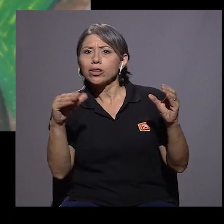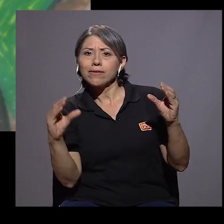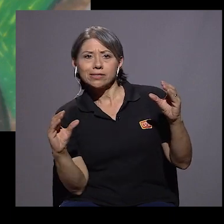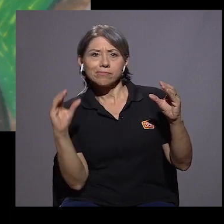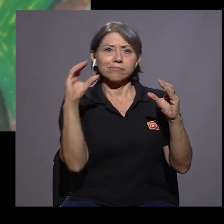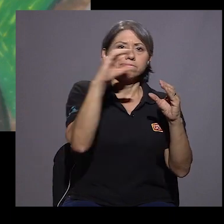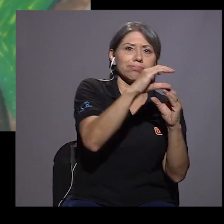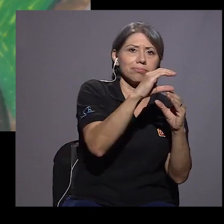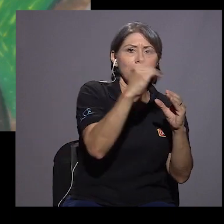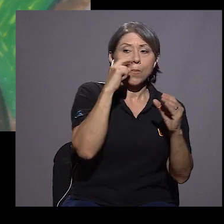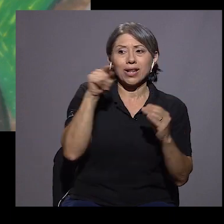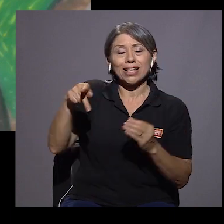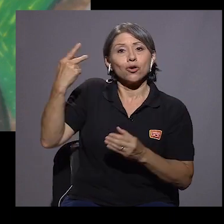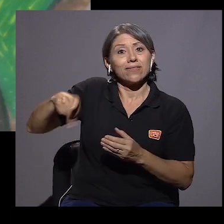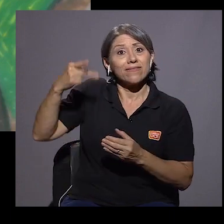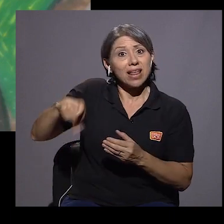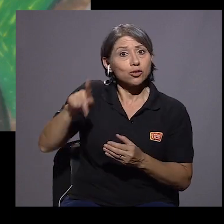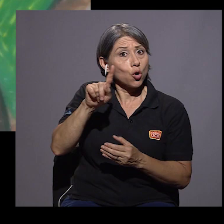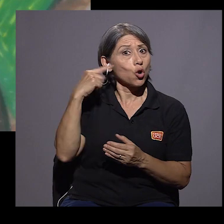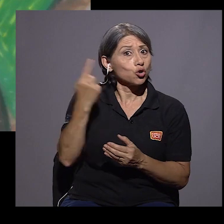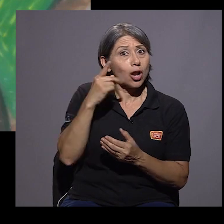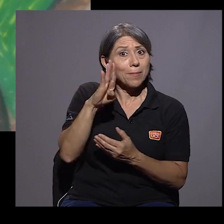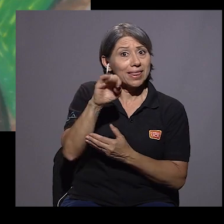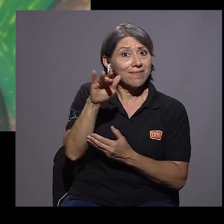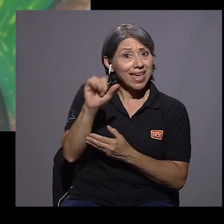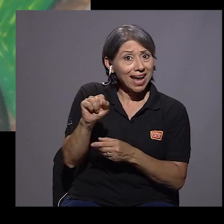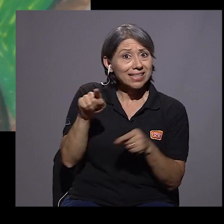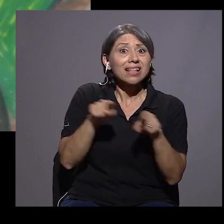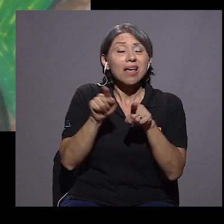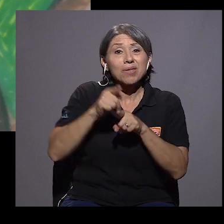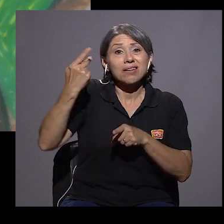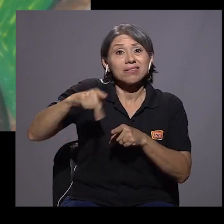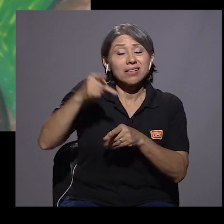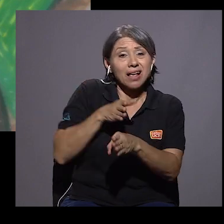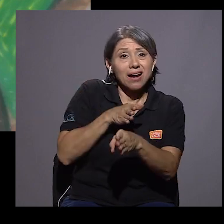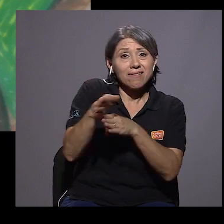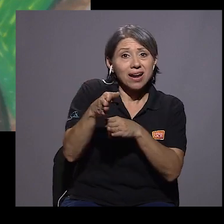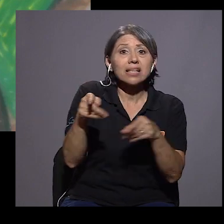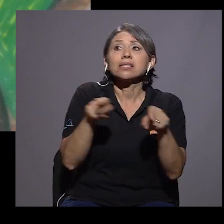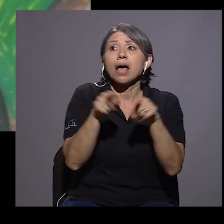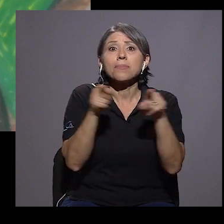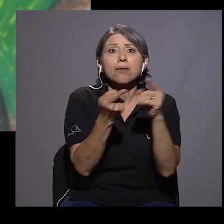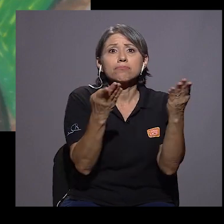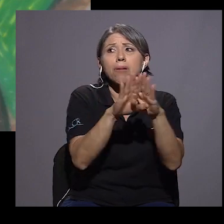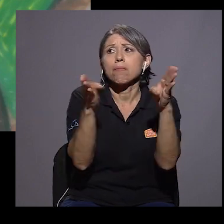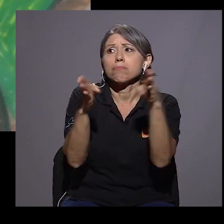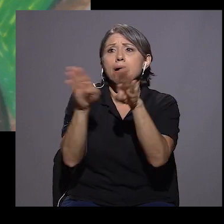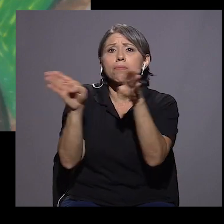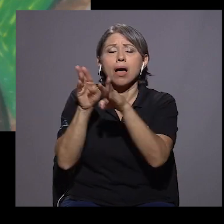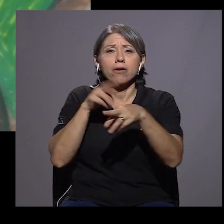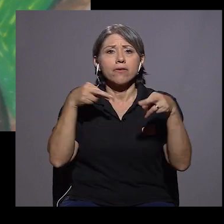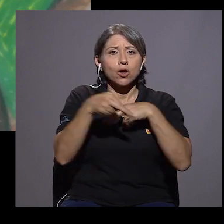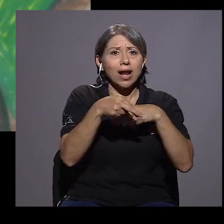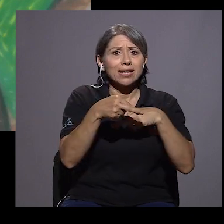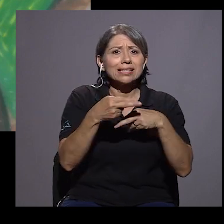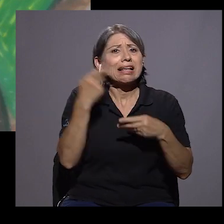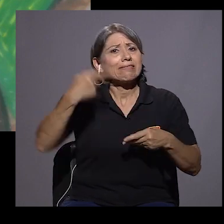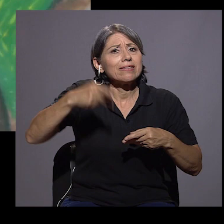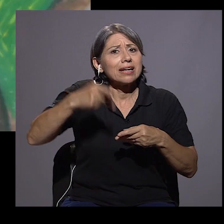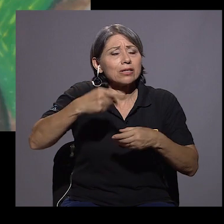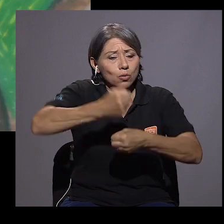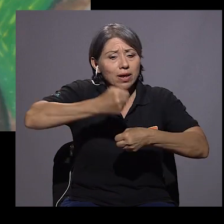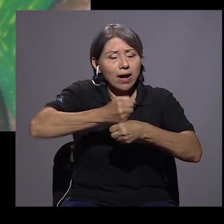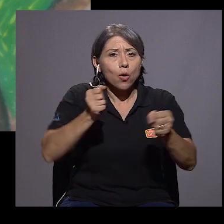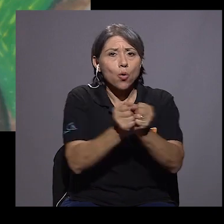presupuesto universitario, que pone en riesgo ya no solo nuestras becas, sino también nuestras carreras y la apertura de las sedes regionales,